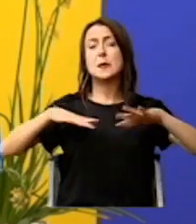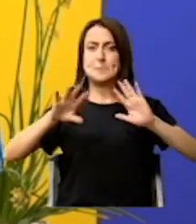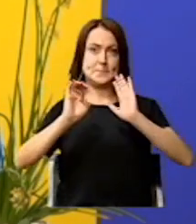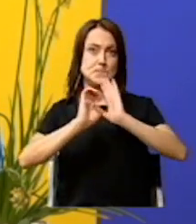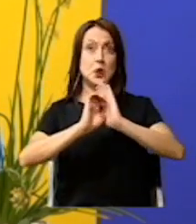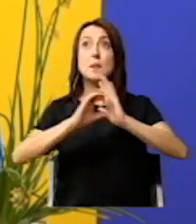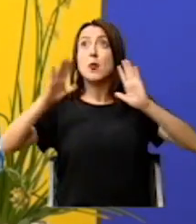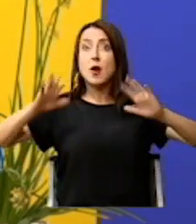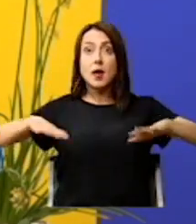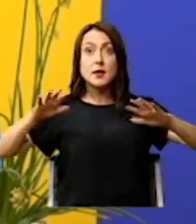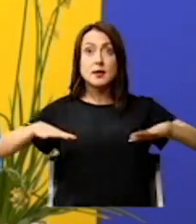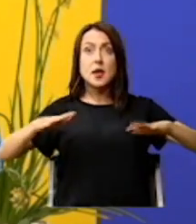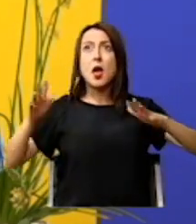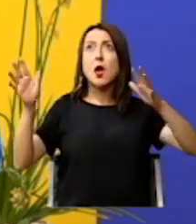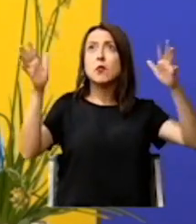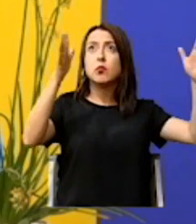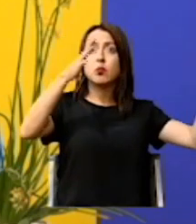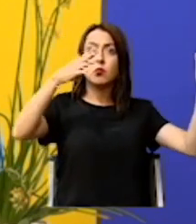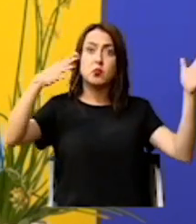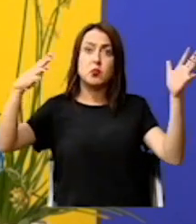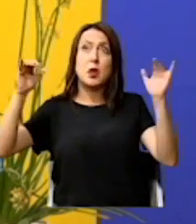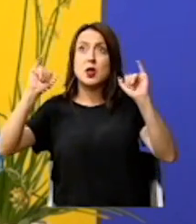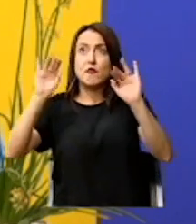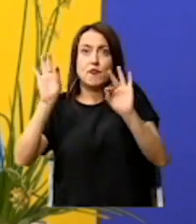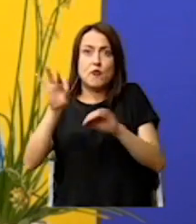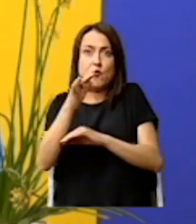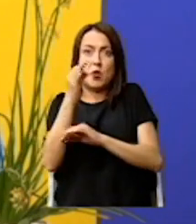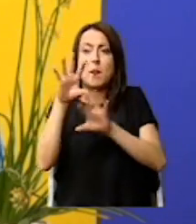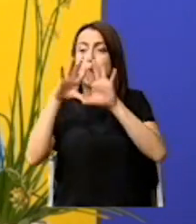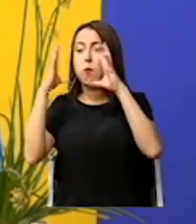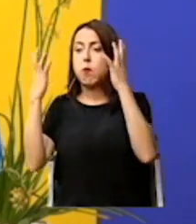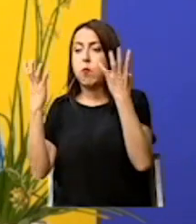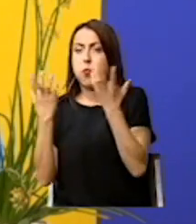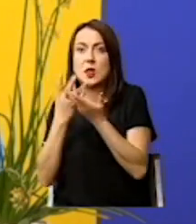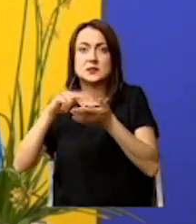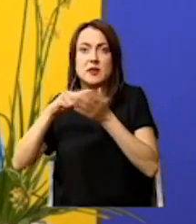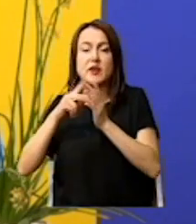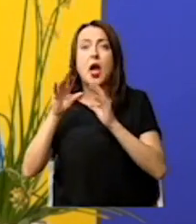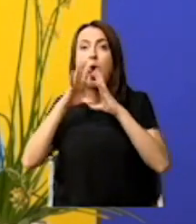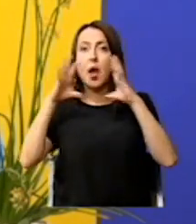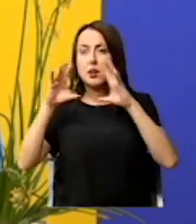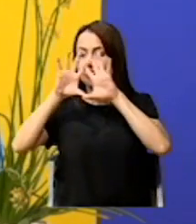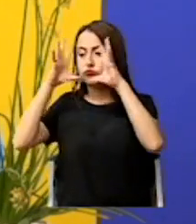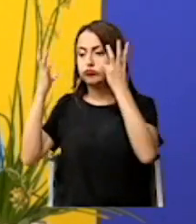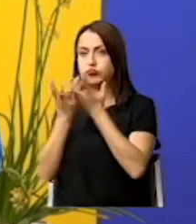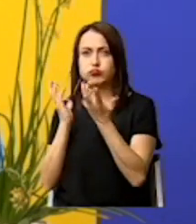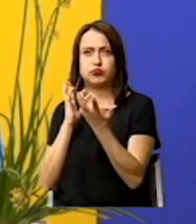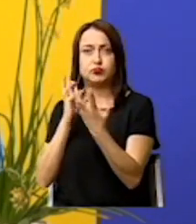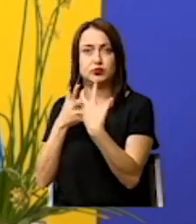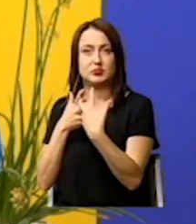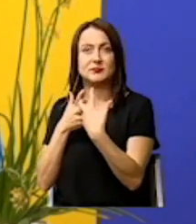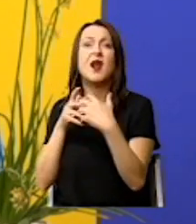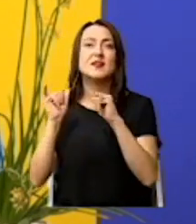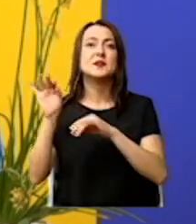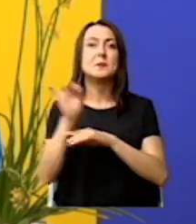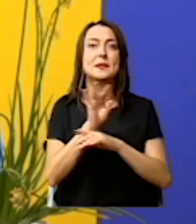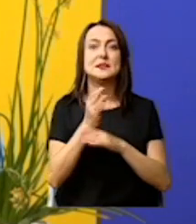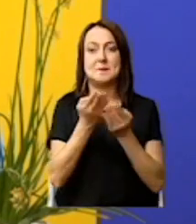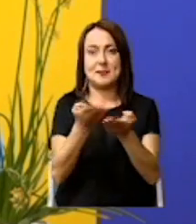aquí el aire toma esta forma. En el globo toma la forma del globo. Y así sucede con la